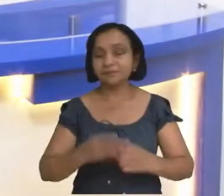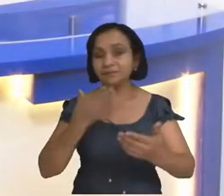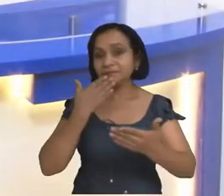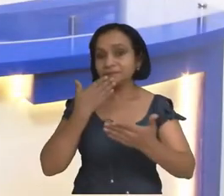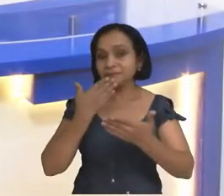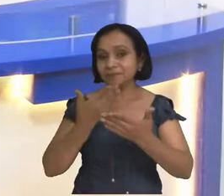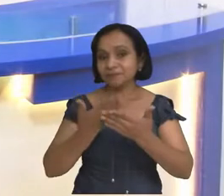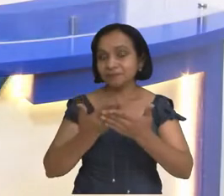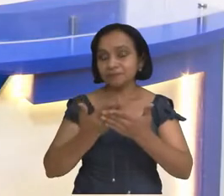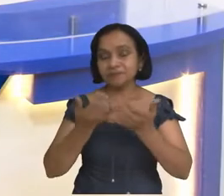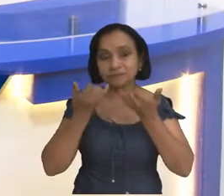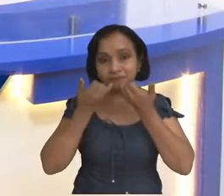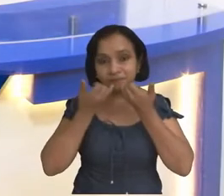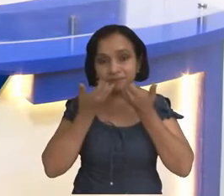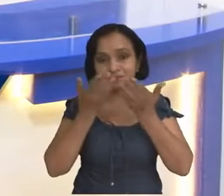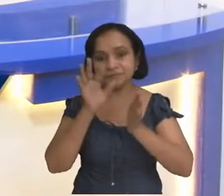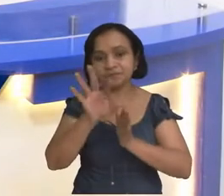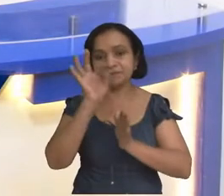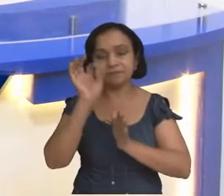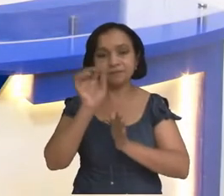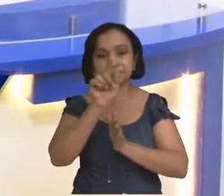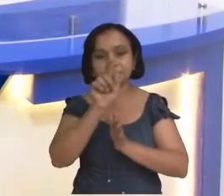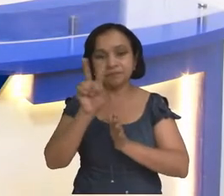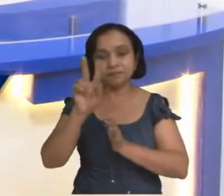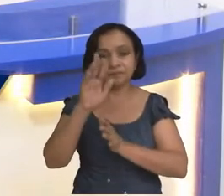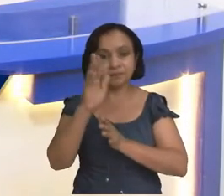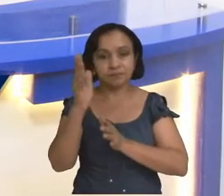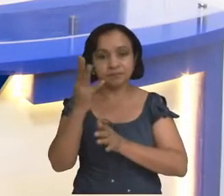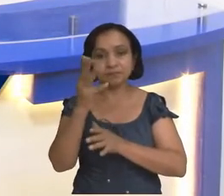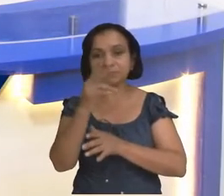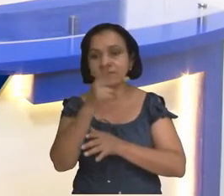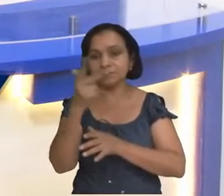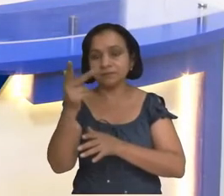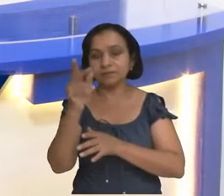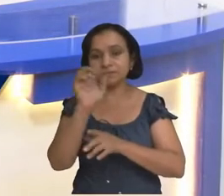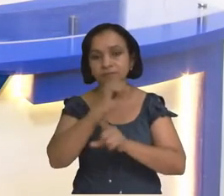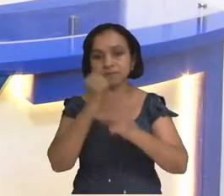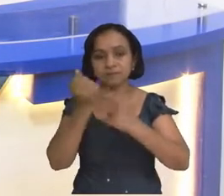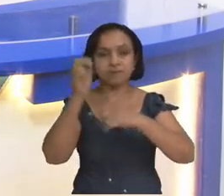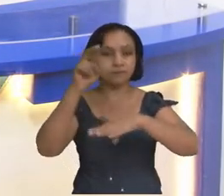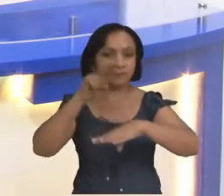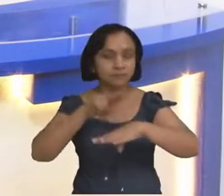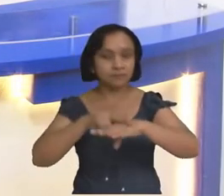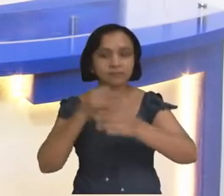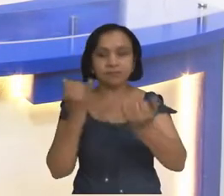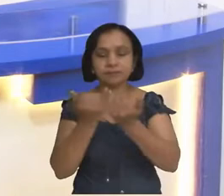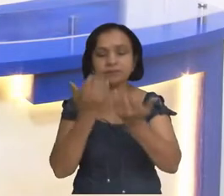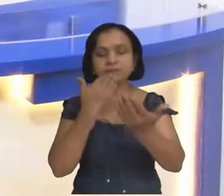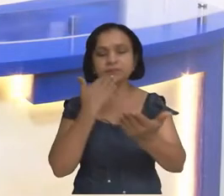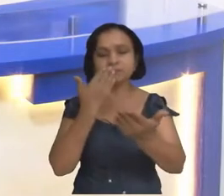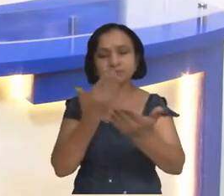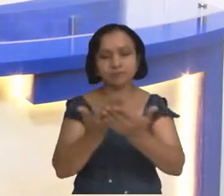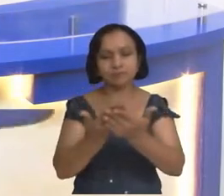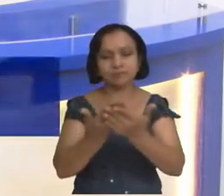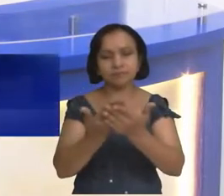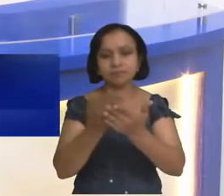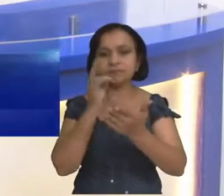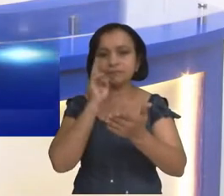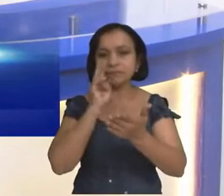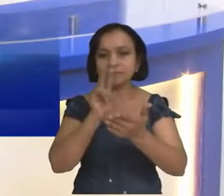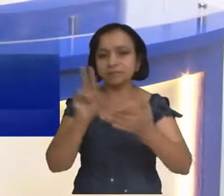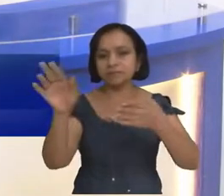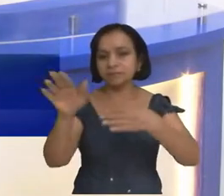Gracias por preferir informarse a través de Canal 98, el canal de la Asamblea Nacional. También agradecemos a quienes nos siguen en nuestras